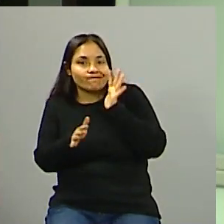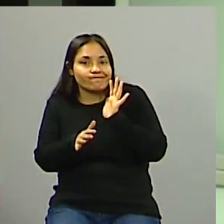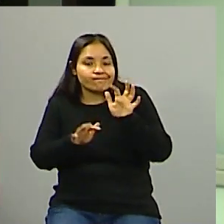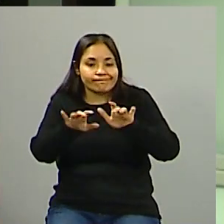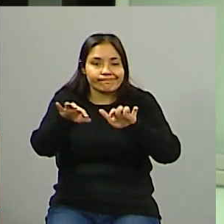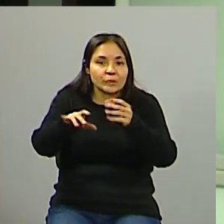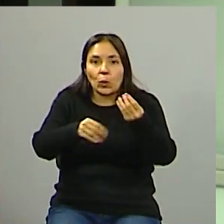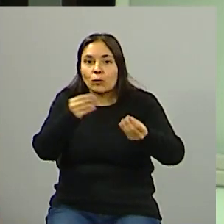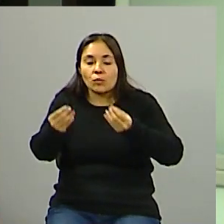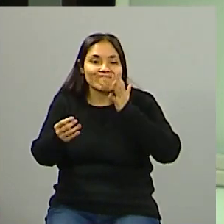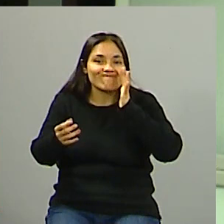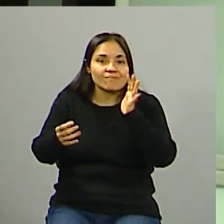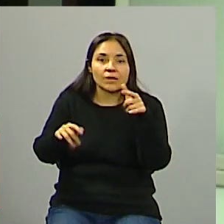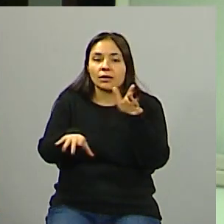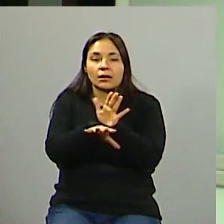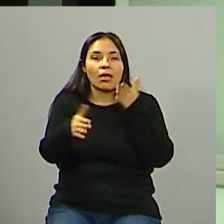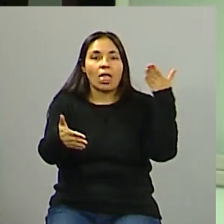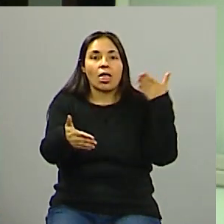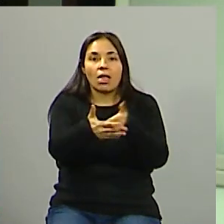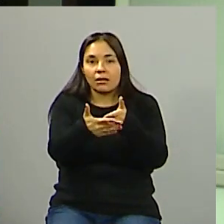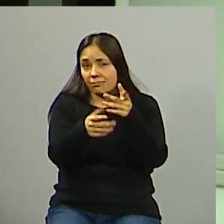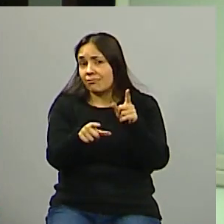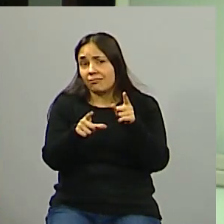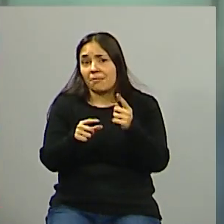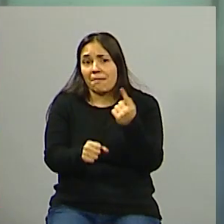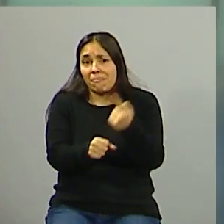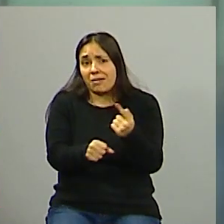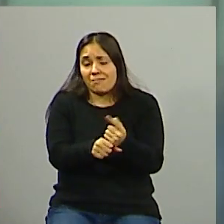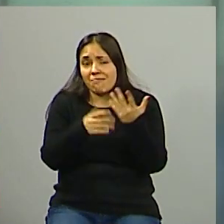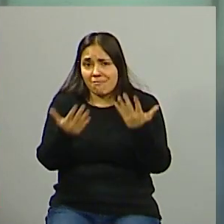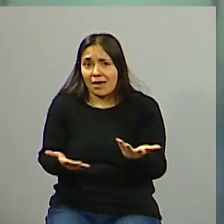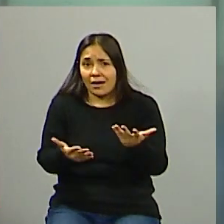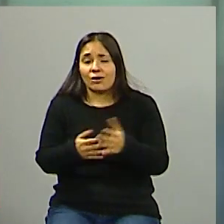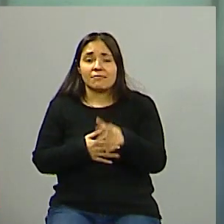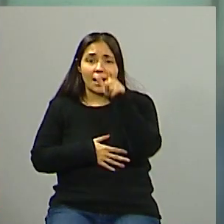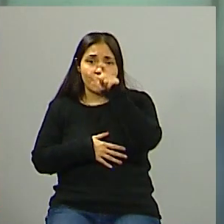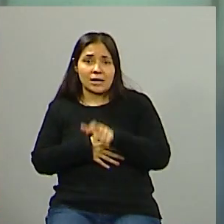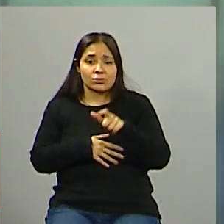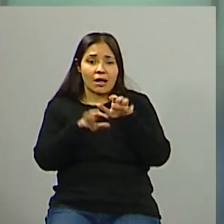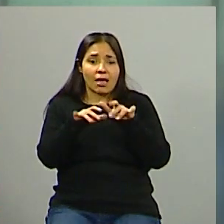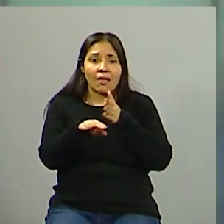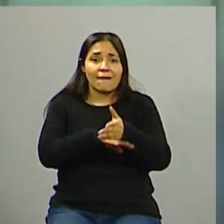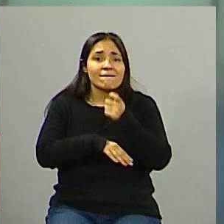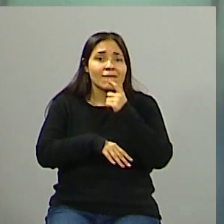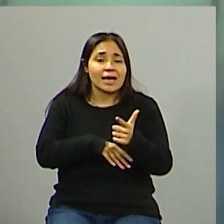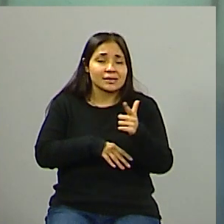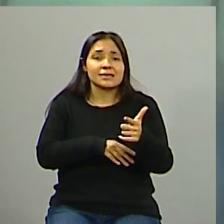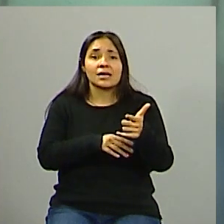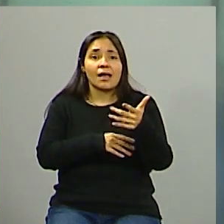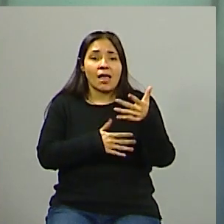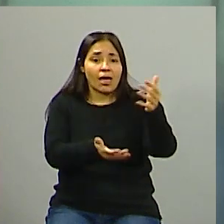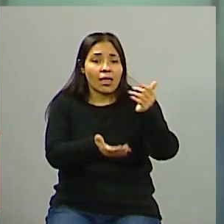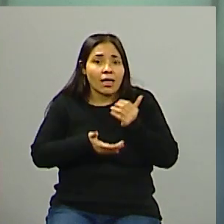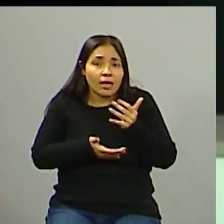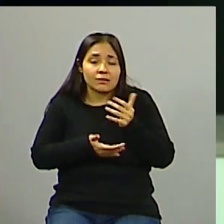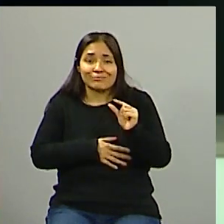tienen ese conocimiento tecnológico necesario para poder acceder. Y esa es la traba número 1, lo cual le impide a esa persona poder acceder a ese beneficio. Sí, no, eso